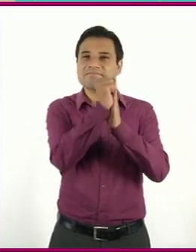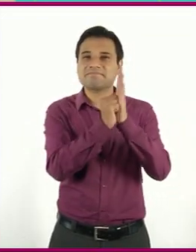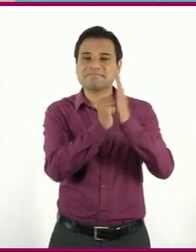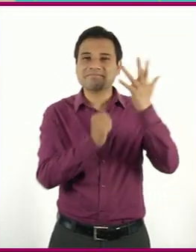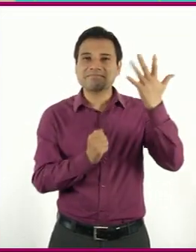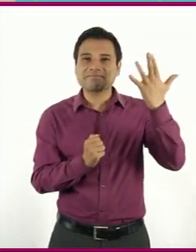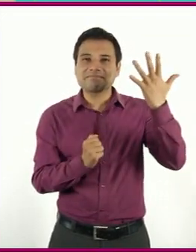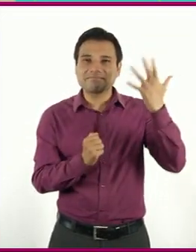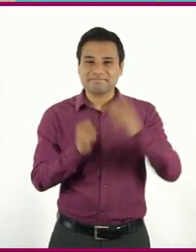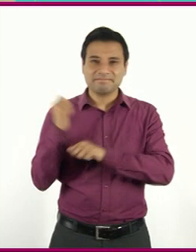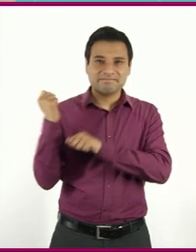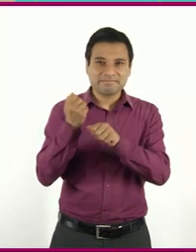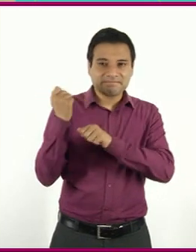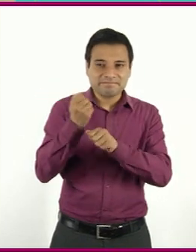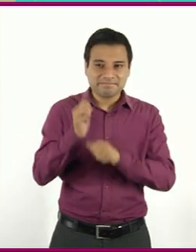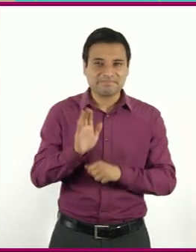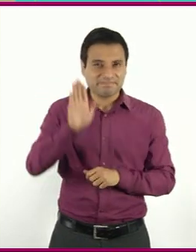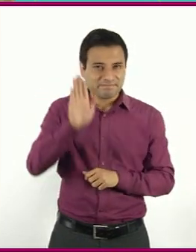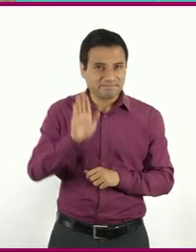o manopla.